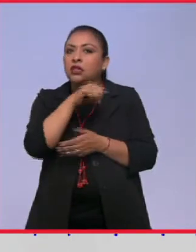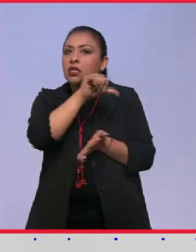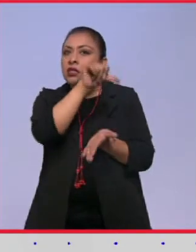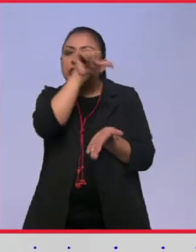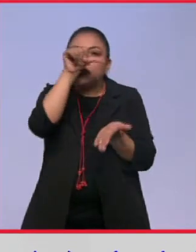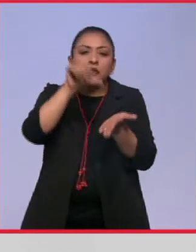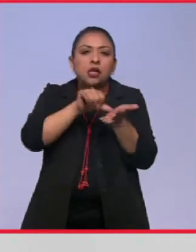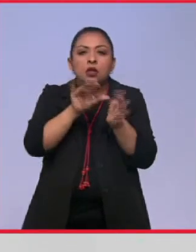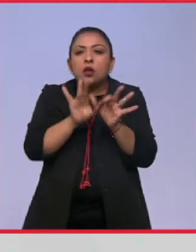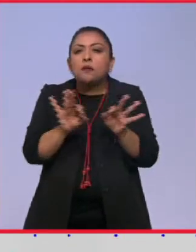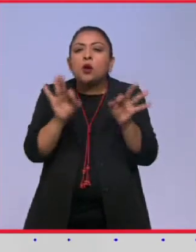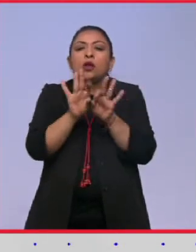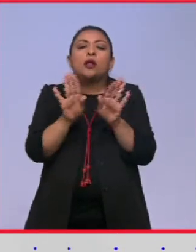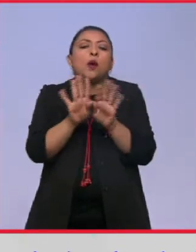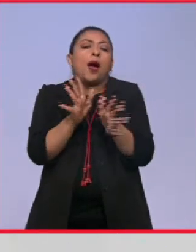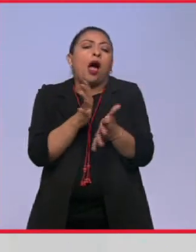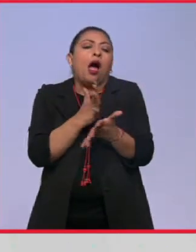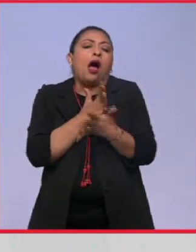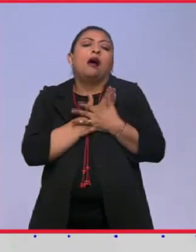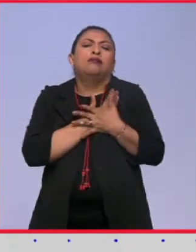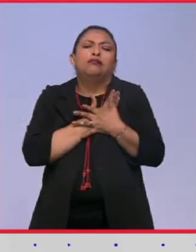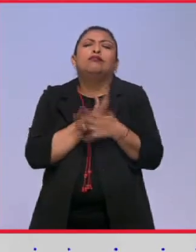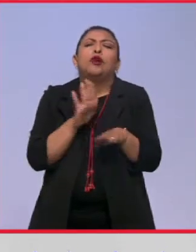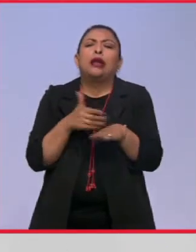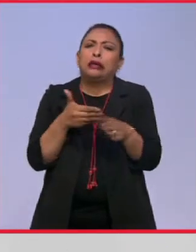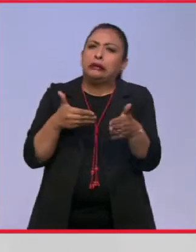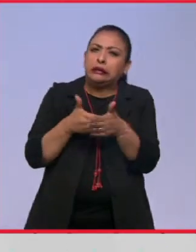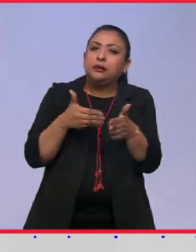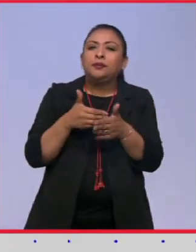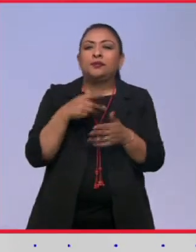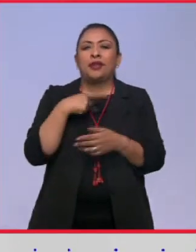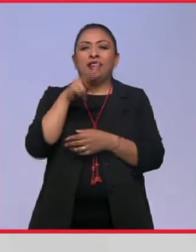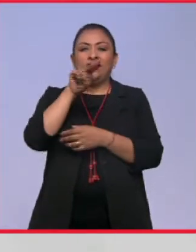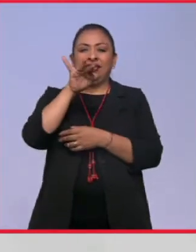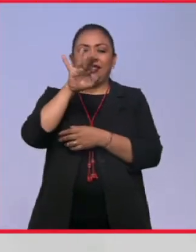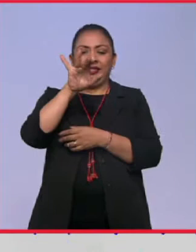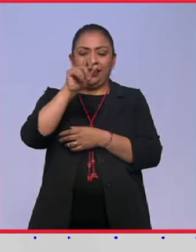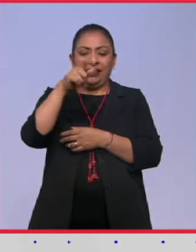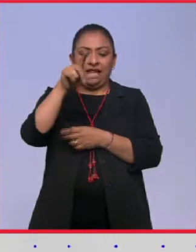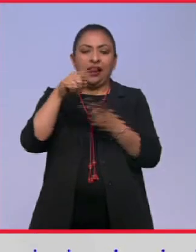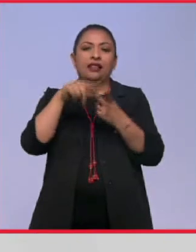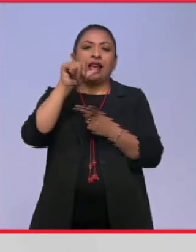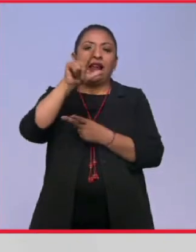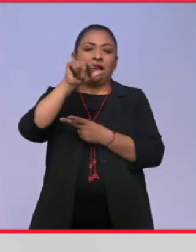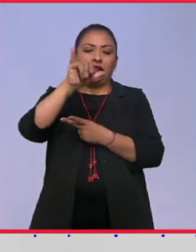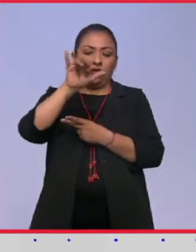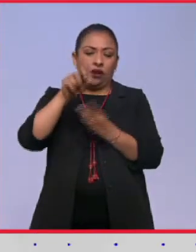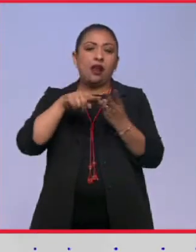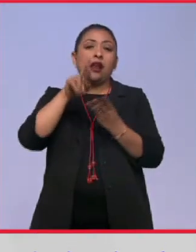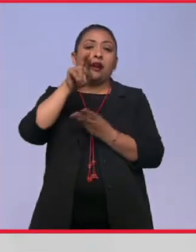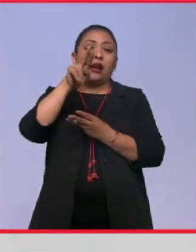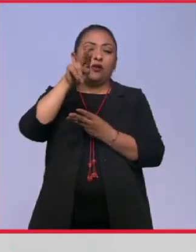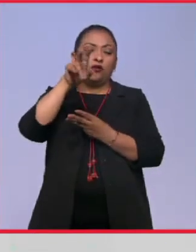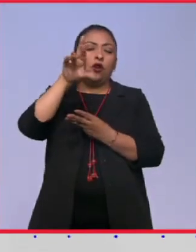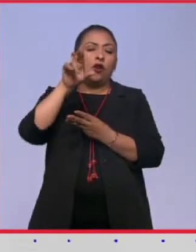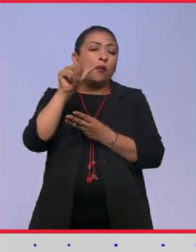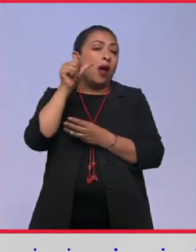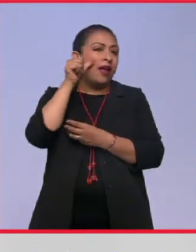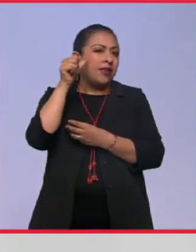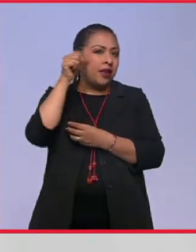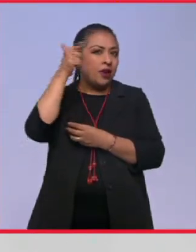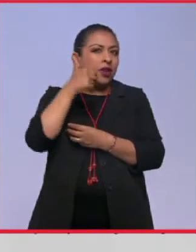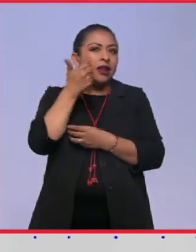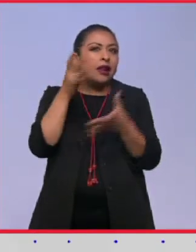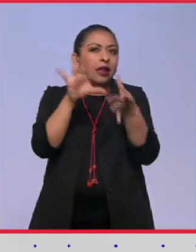de nuestras pasiones? Vicente Guidarte, Alejandro Frank y Ranulfo Romo intentaron anoche darle